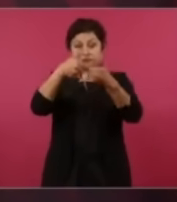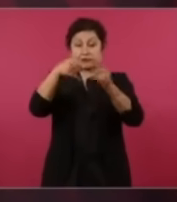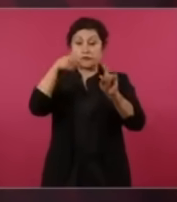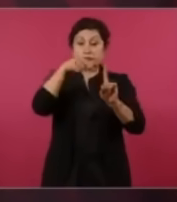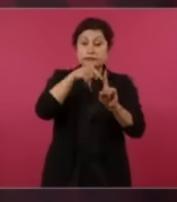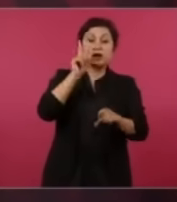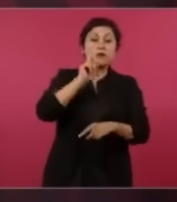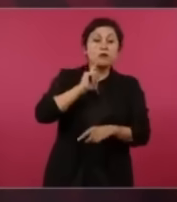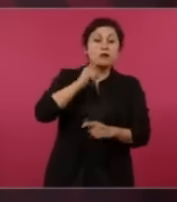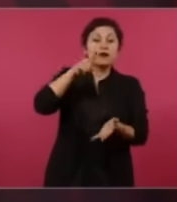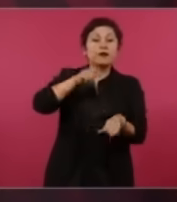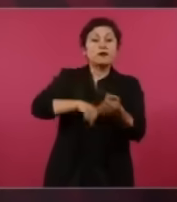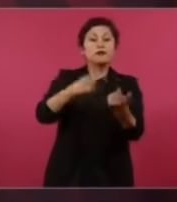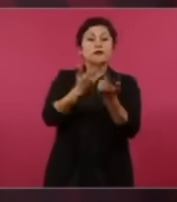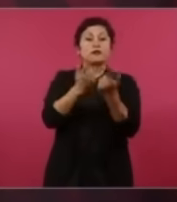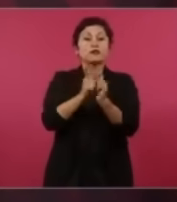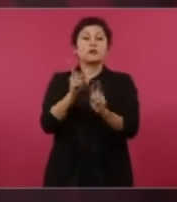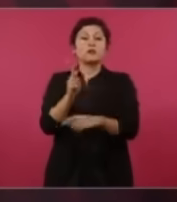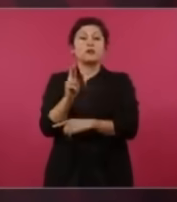Coordinadora parlamentaria.